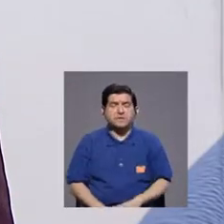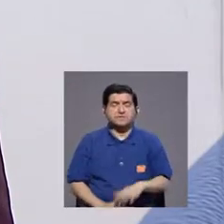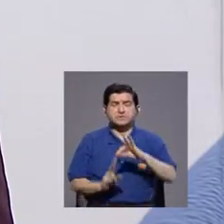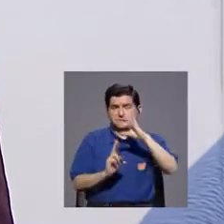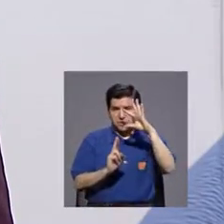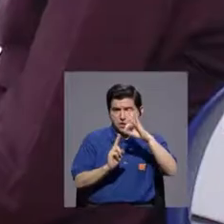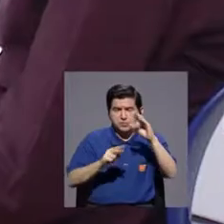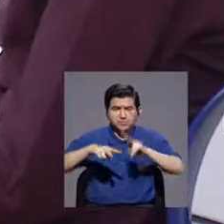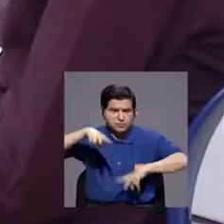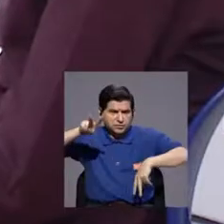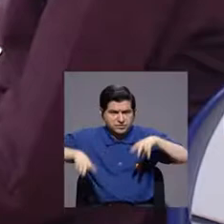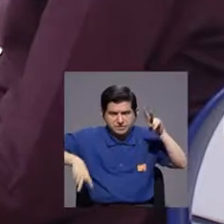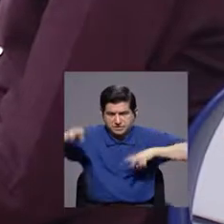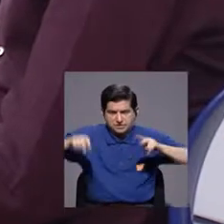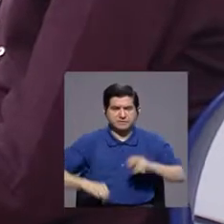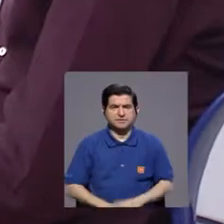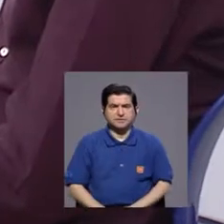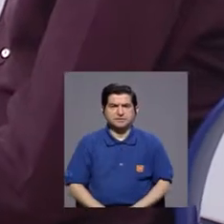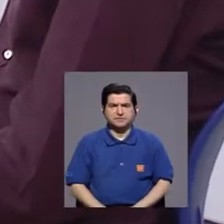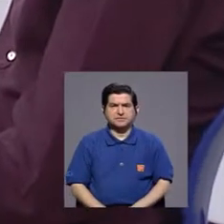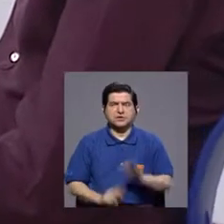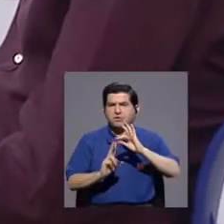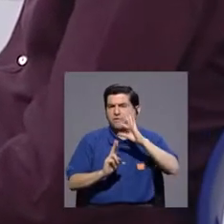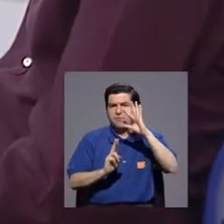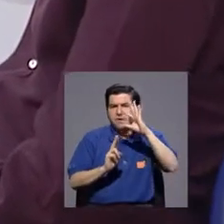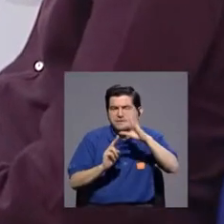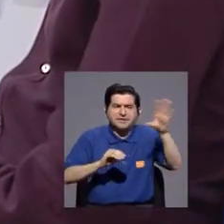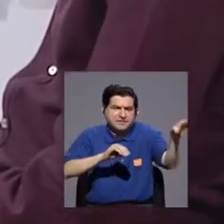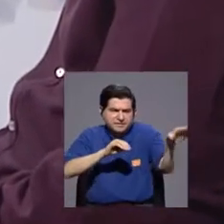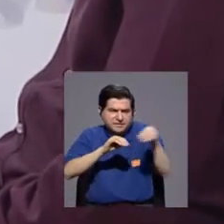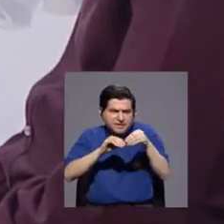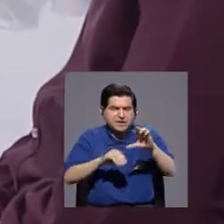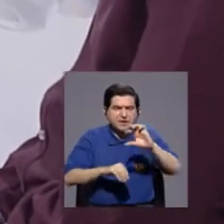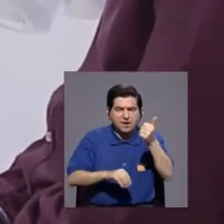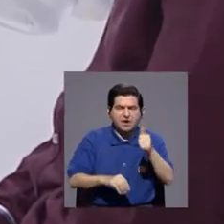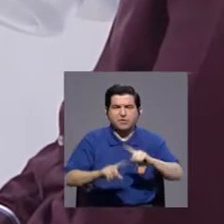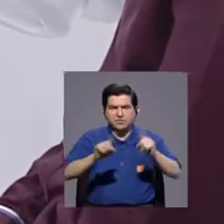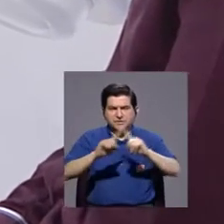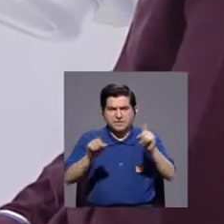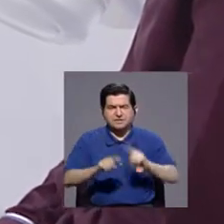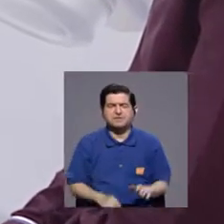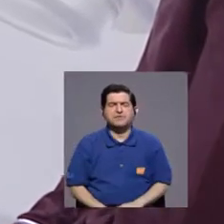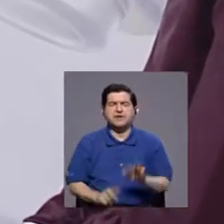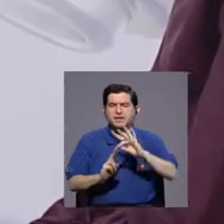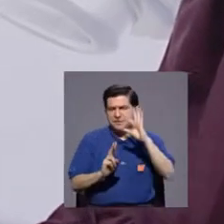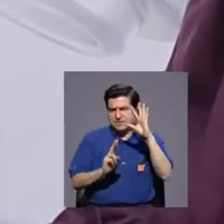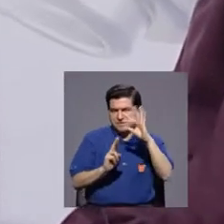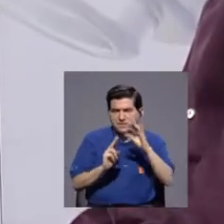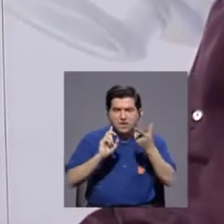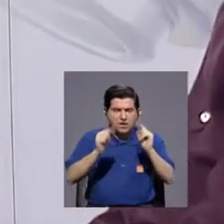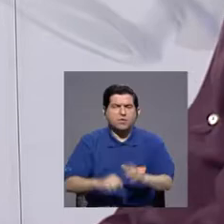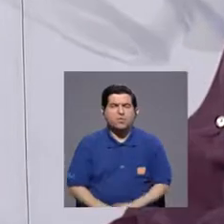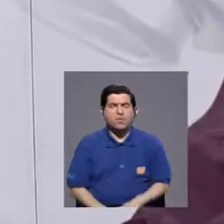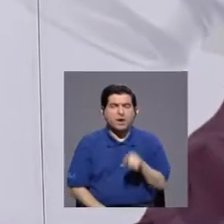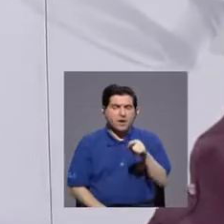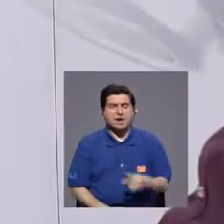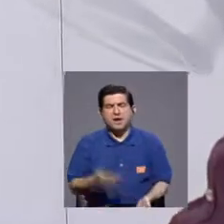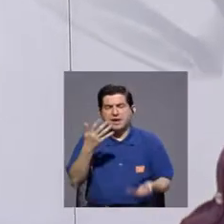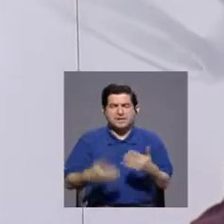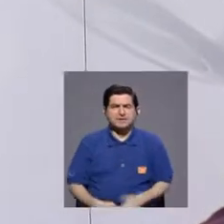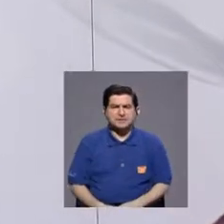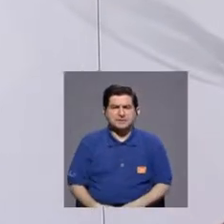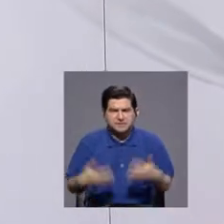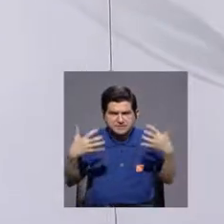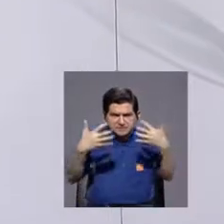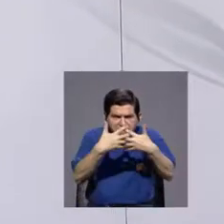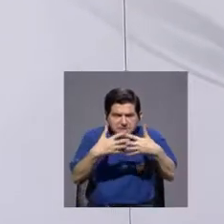de variación que que está sumada a otras fuentes fuentes alternativas como puede ser la hibridación la incorporación